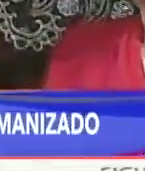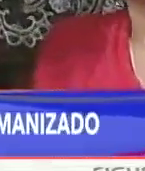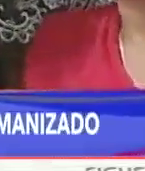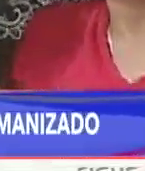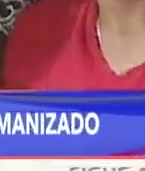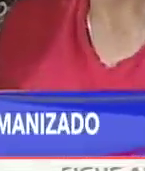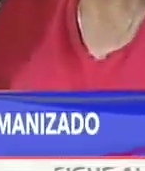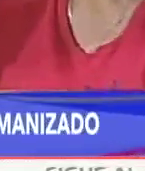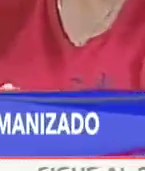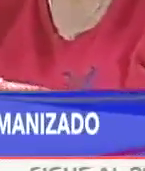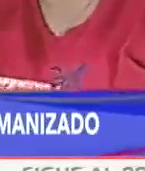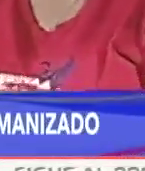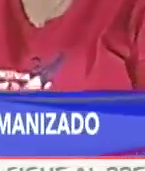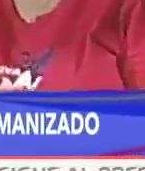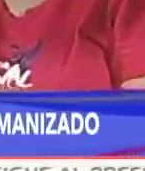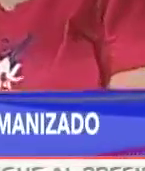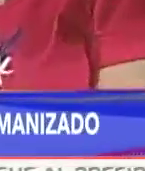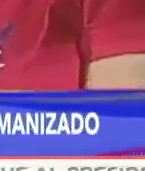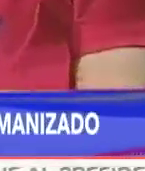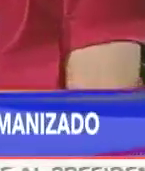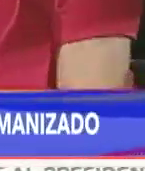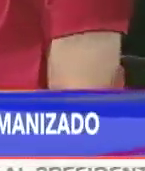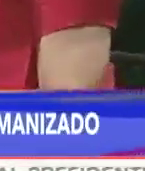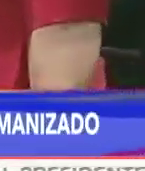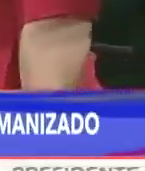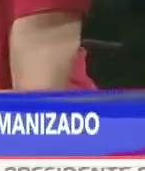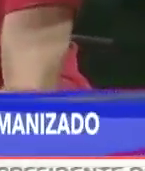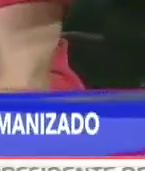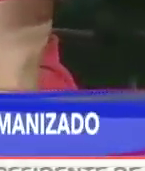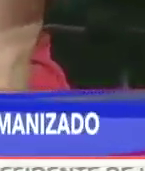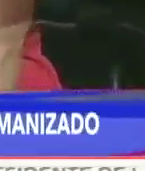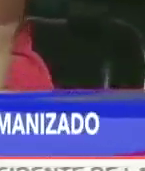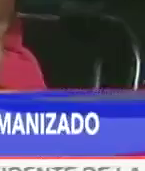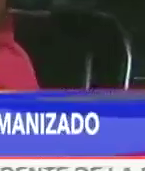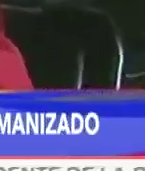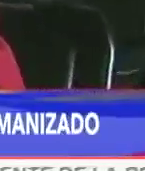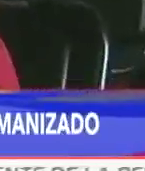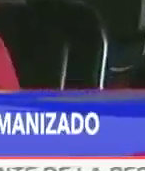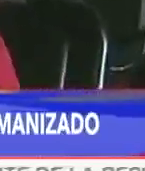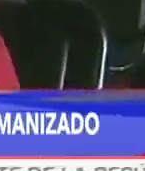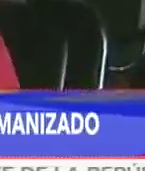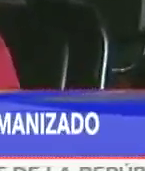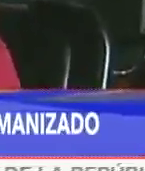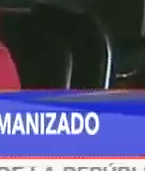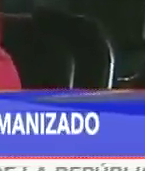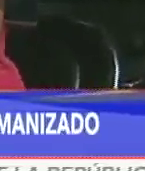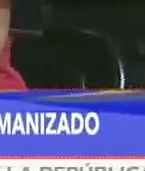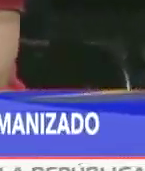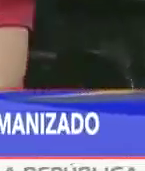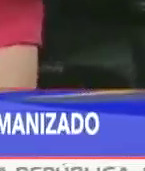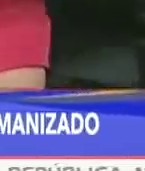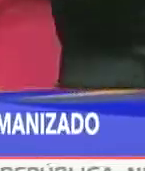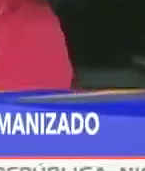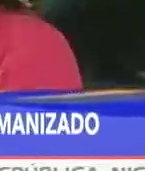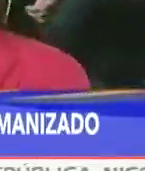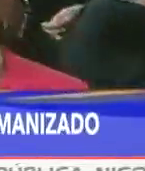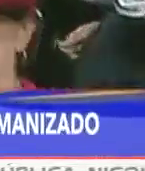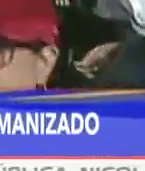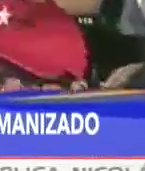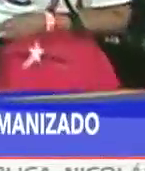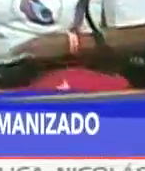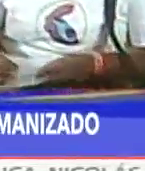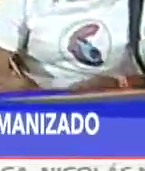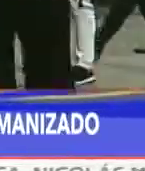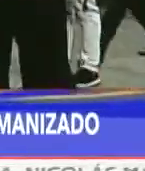Álvaro, en su círculo de apoyo gestacional en el Valle, en el Hugo Chávez, en el Materno Infantil Hugo Chávez, las atrapan